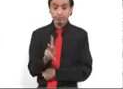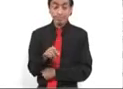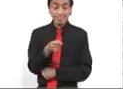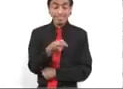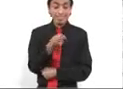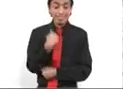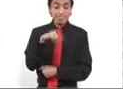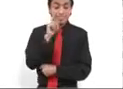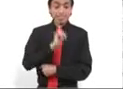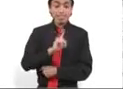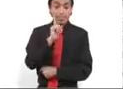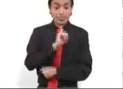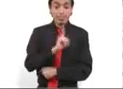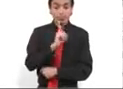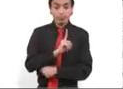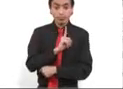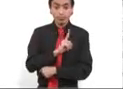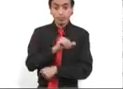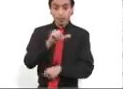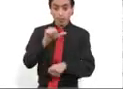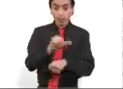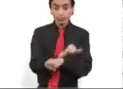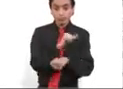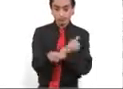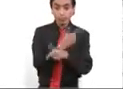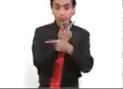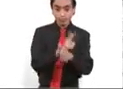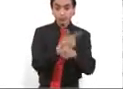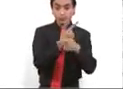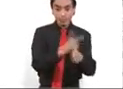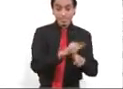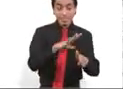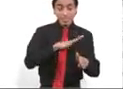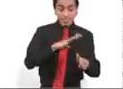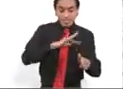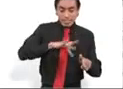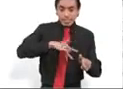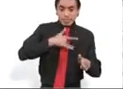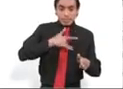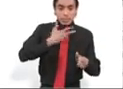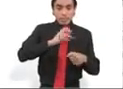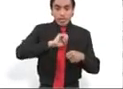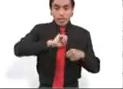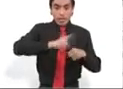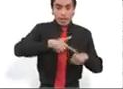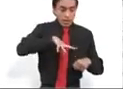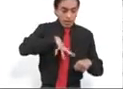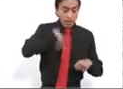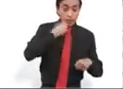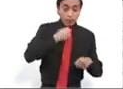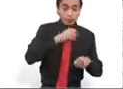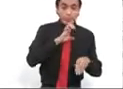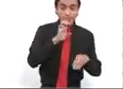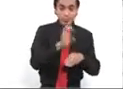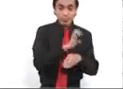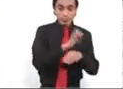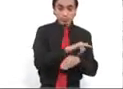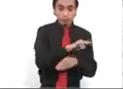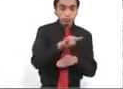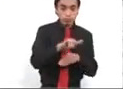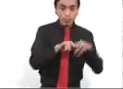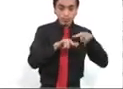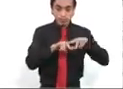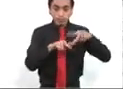Ella iba en el taxi, tira del taxi porque siente que va a haber un abuso y ya se está pues haciendo toda